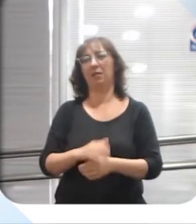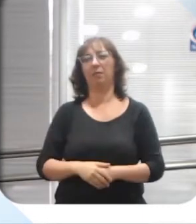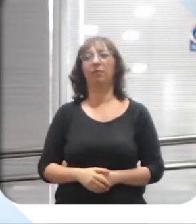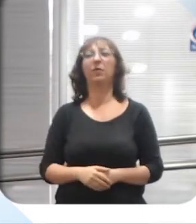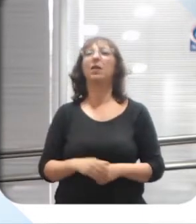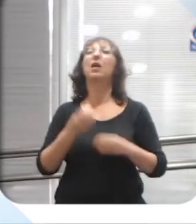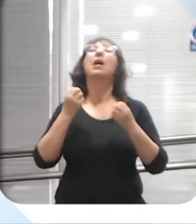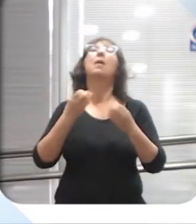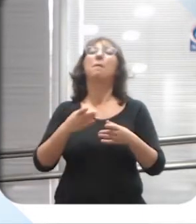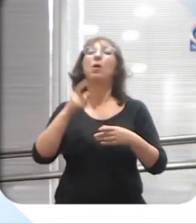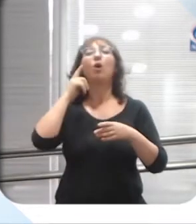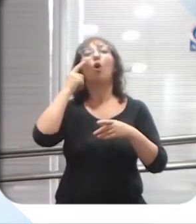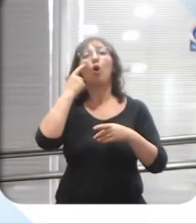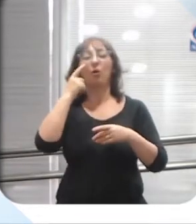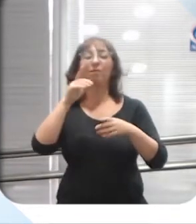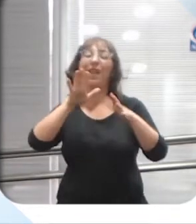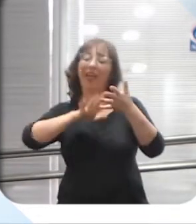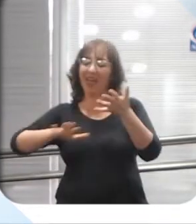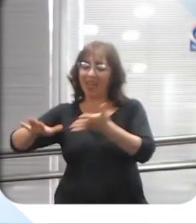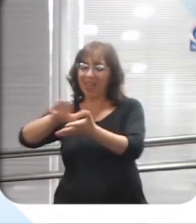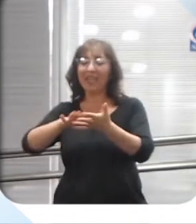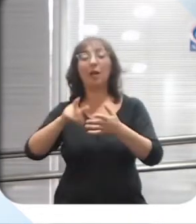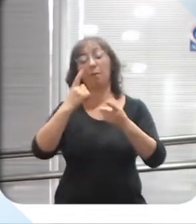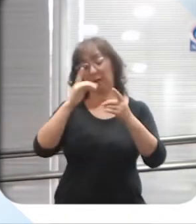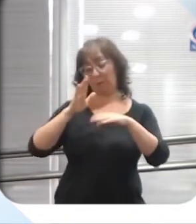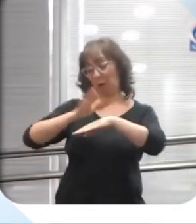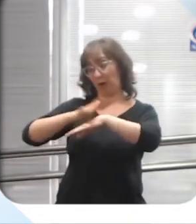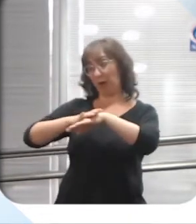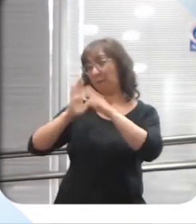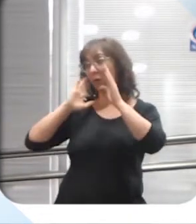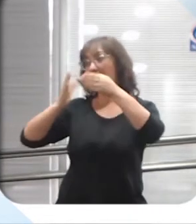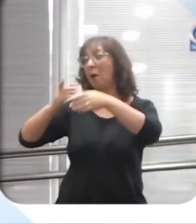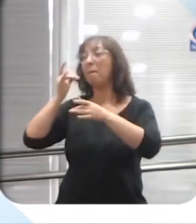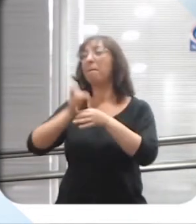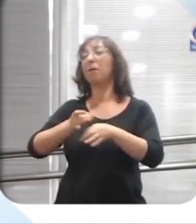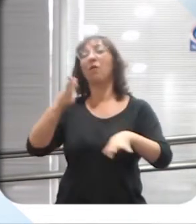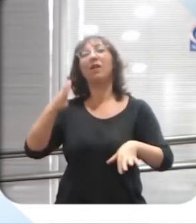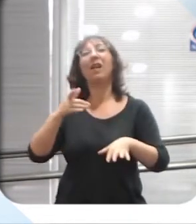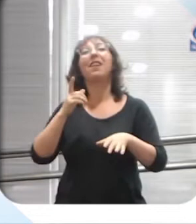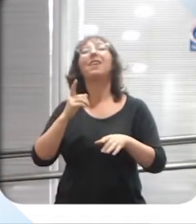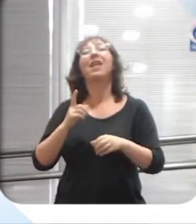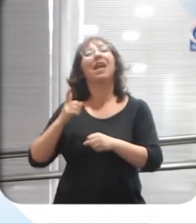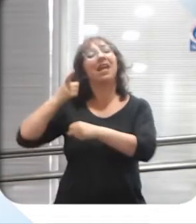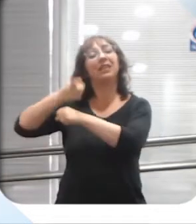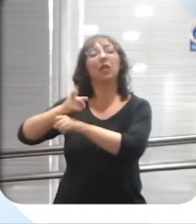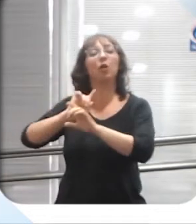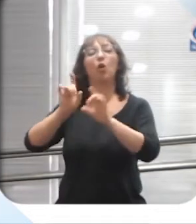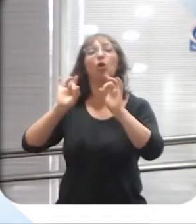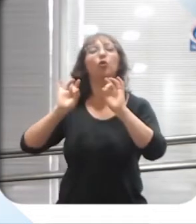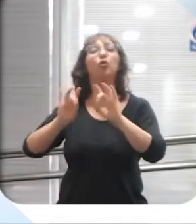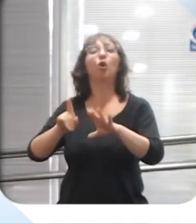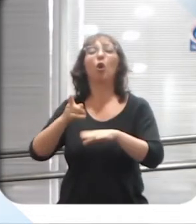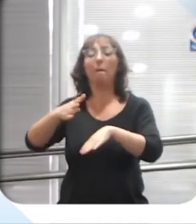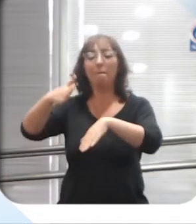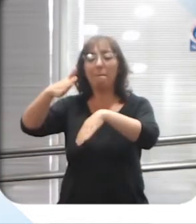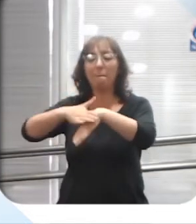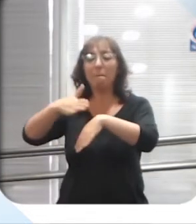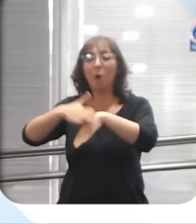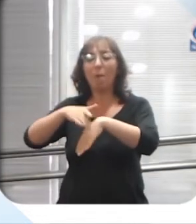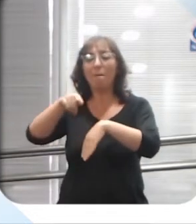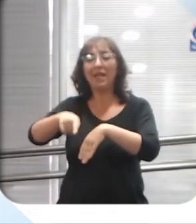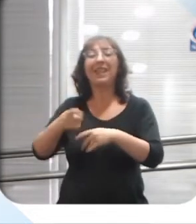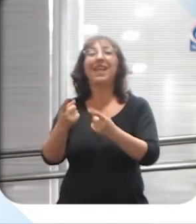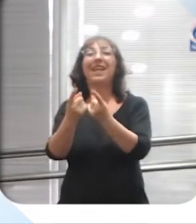se genera el área. Con esto de tener, por un lado, la responsabilidad profesional de incidir no solamente en el momento que